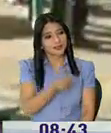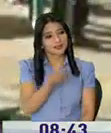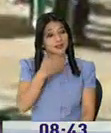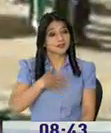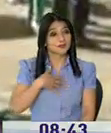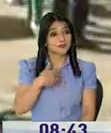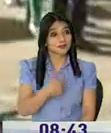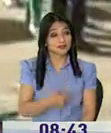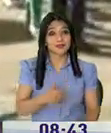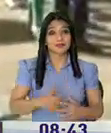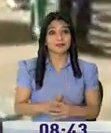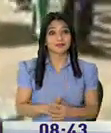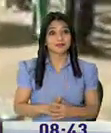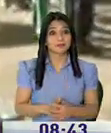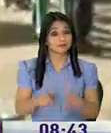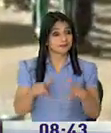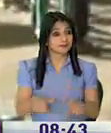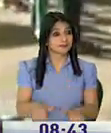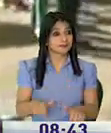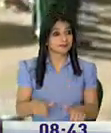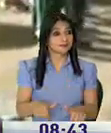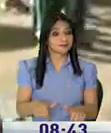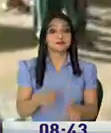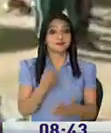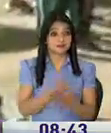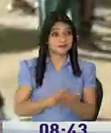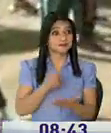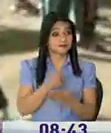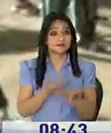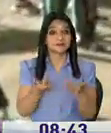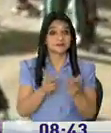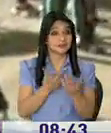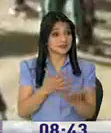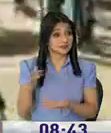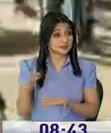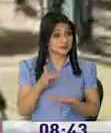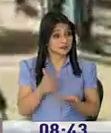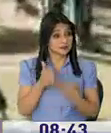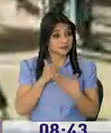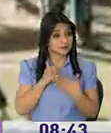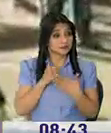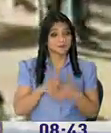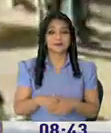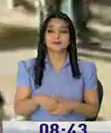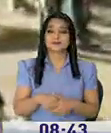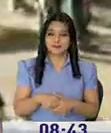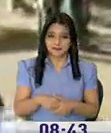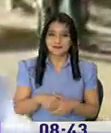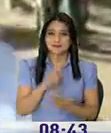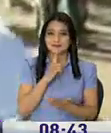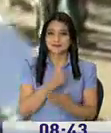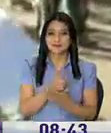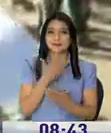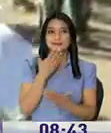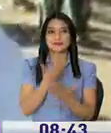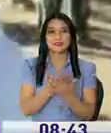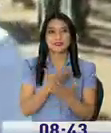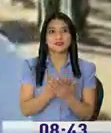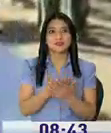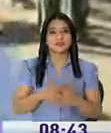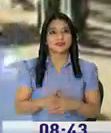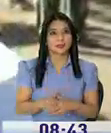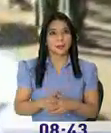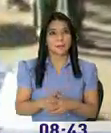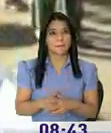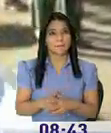Ustedes pues han estado aquí al pie del cañón también esperando esta ayuda. Muchas gracias por la donación y